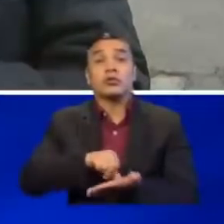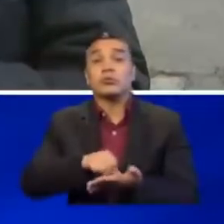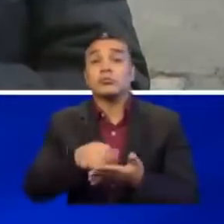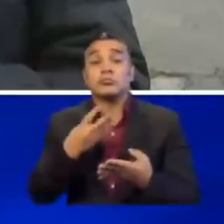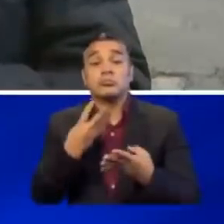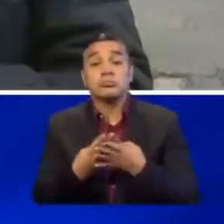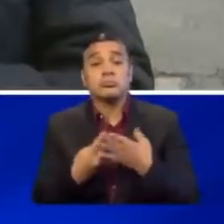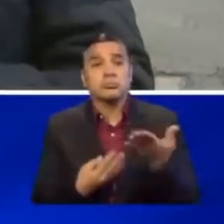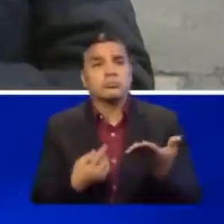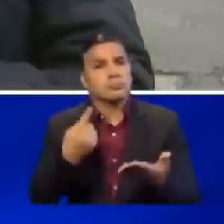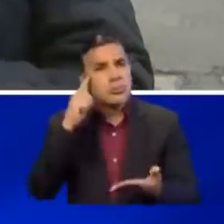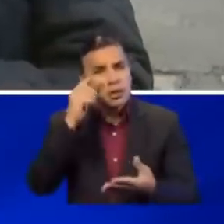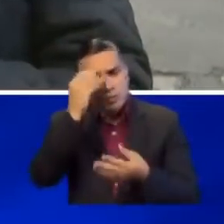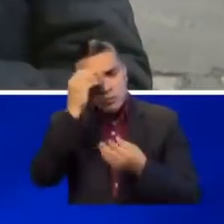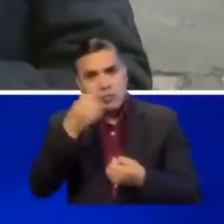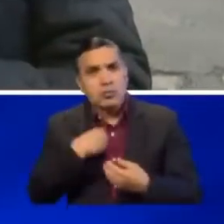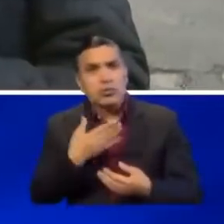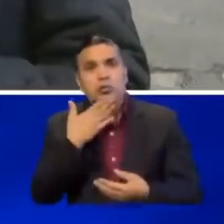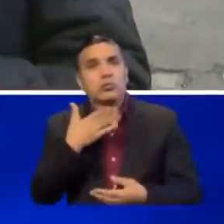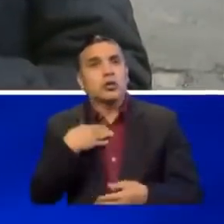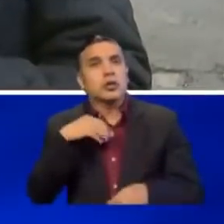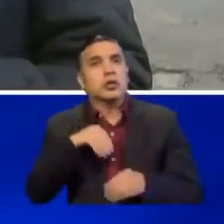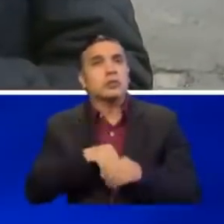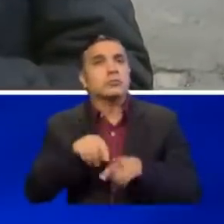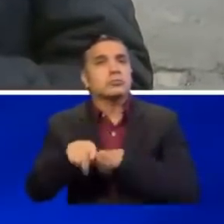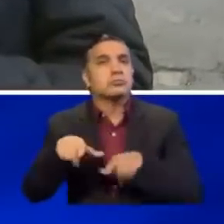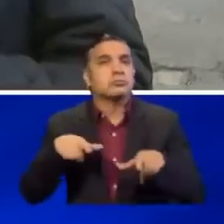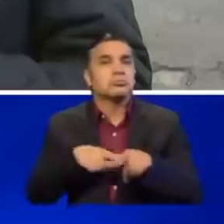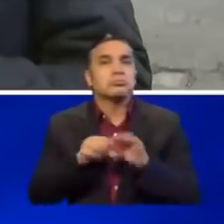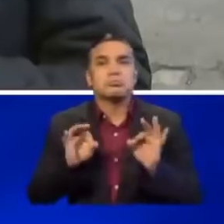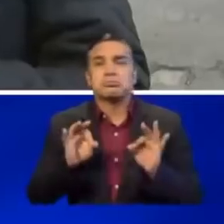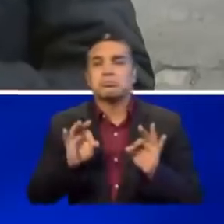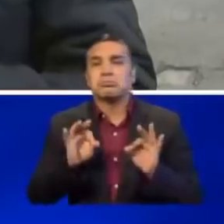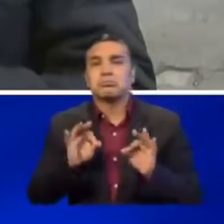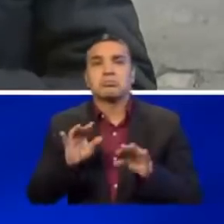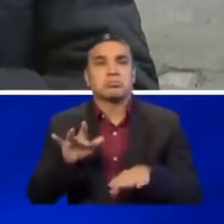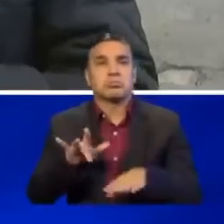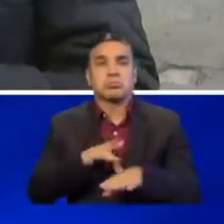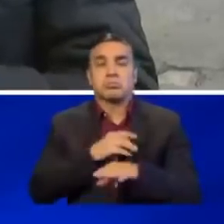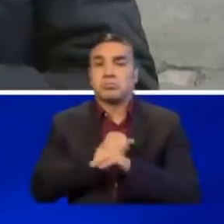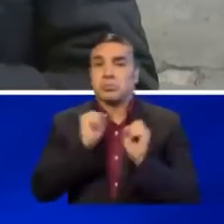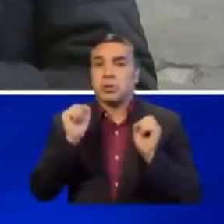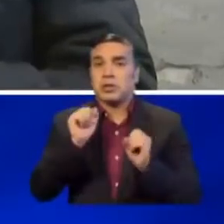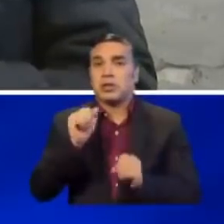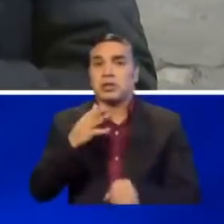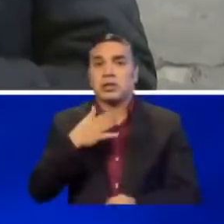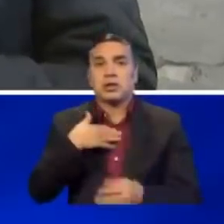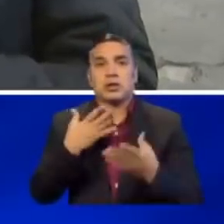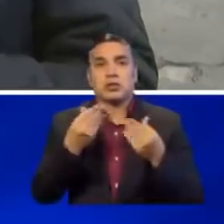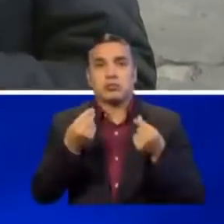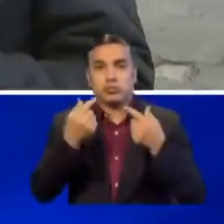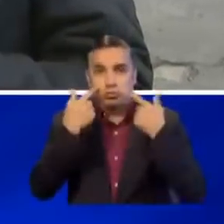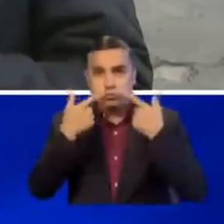detención provisional, para contarnos de las novedades en este sector que desde muy temprano en la mañana está